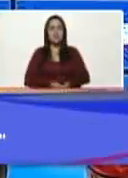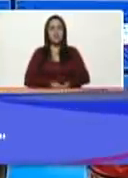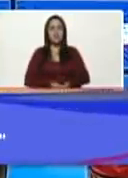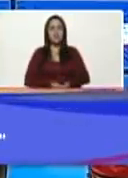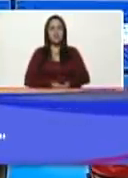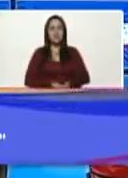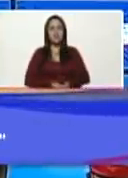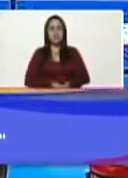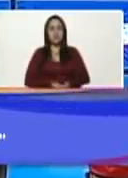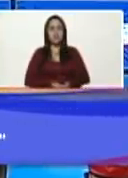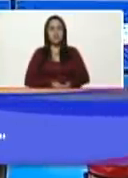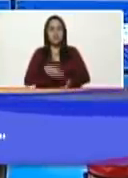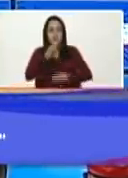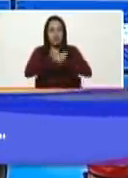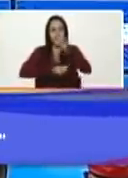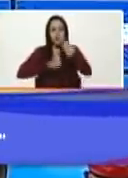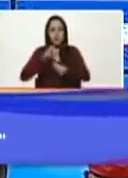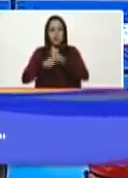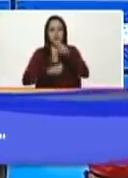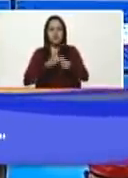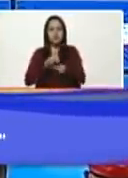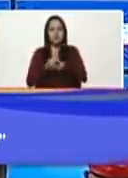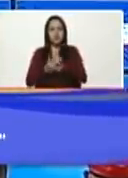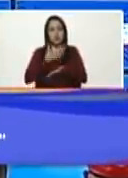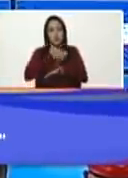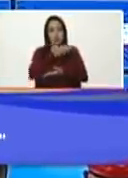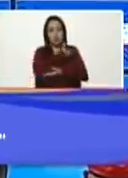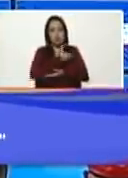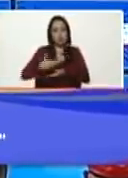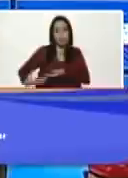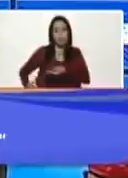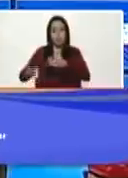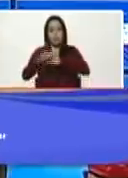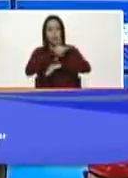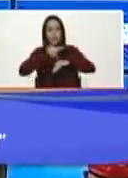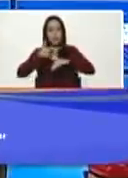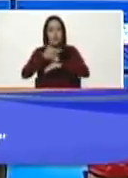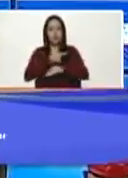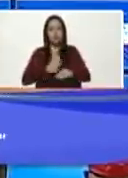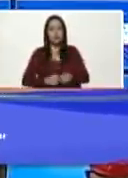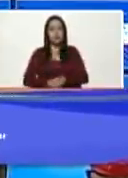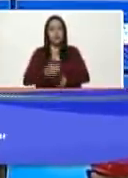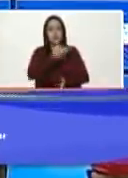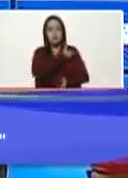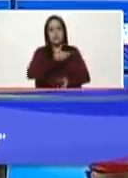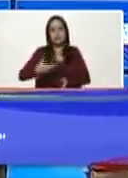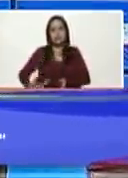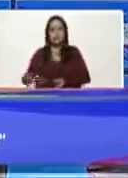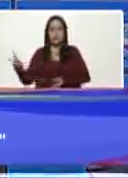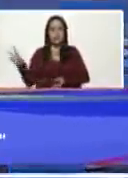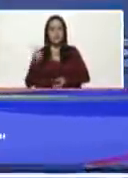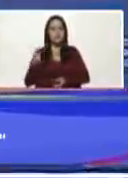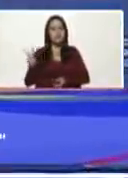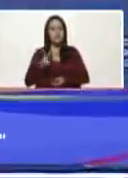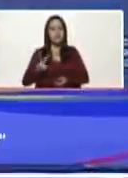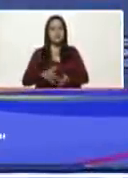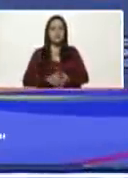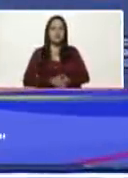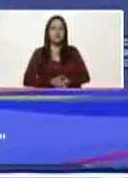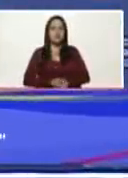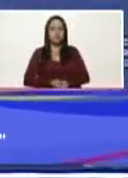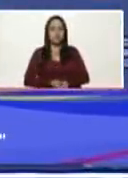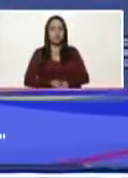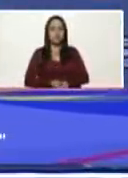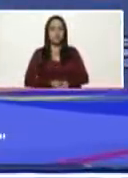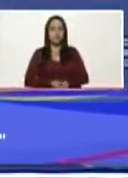que ejerzo como jefe de Estado, jefe de gobierno, presidente de la República Bolivariana de